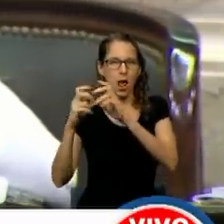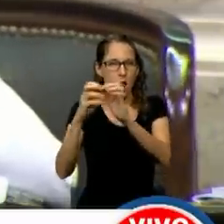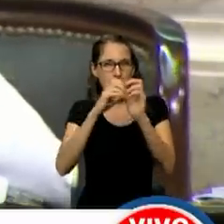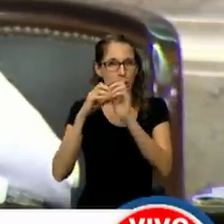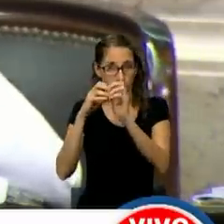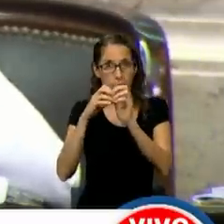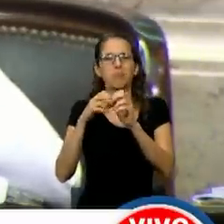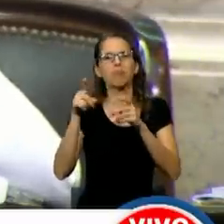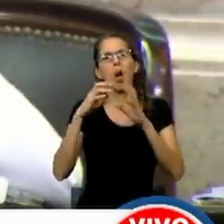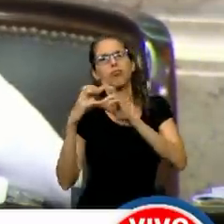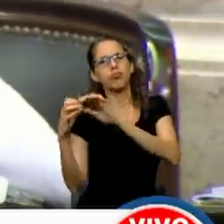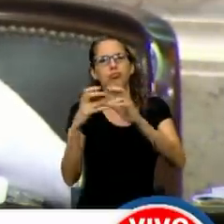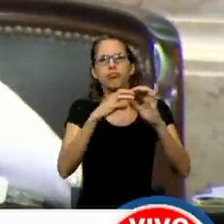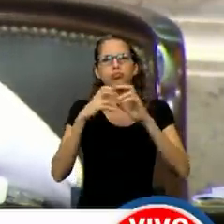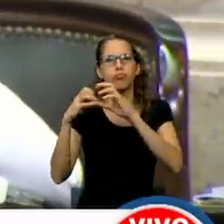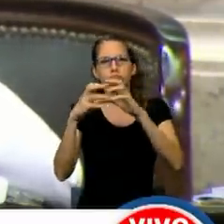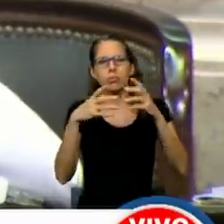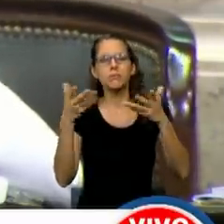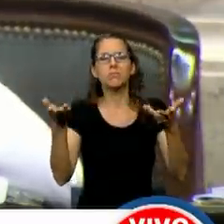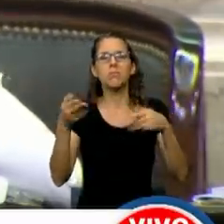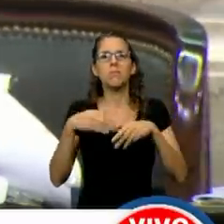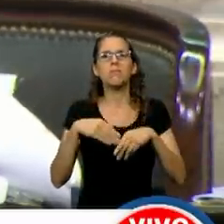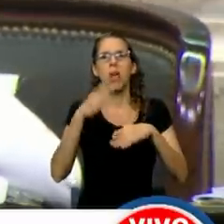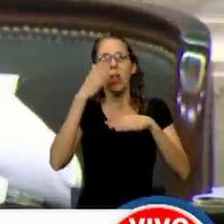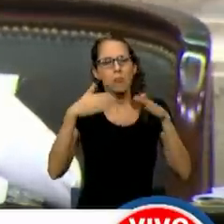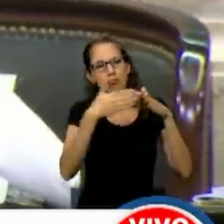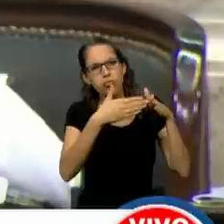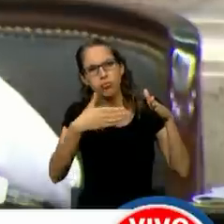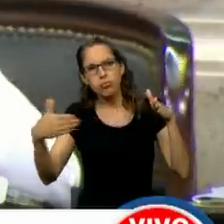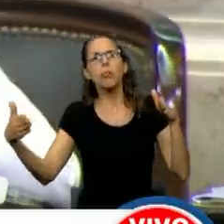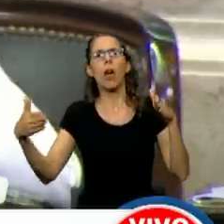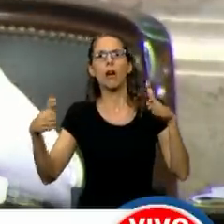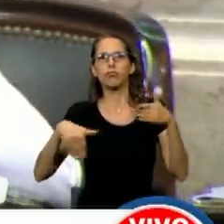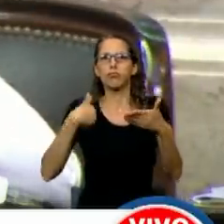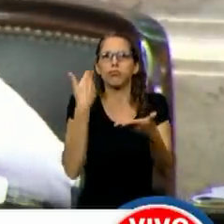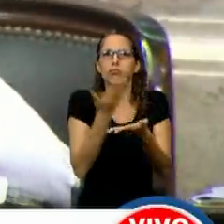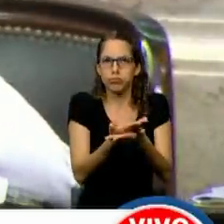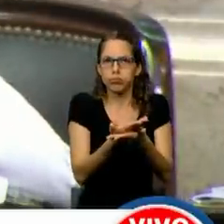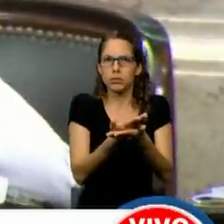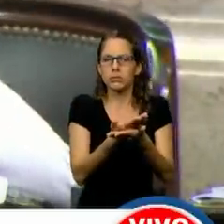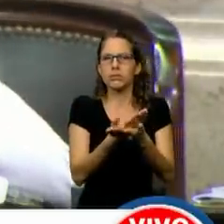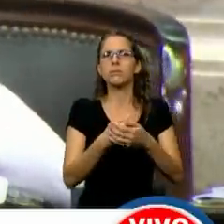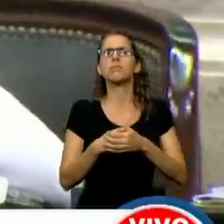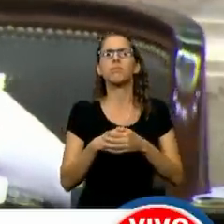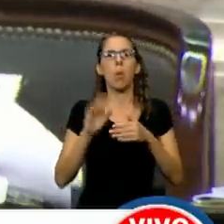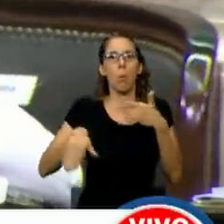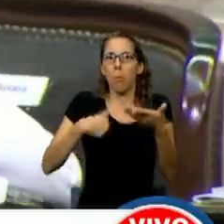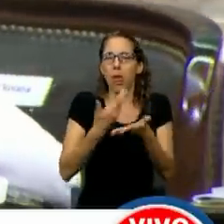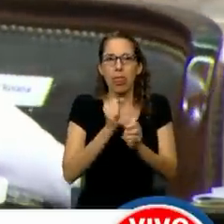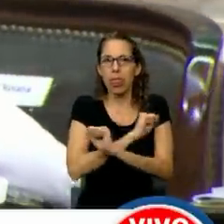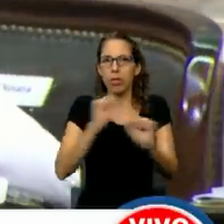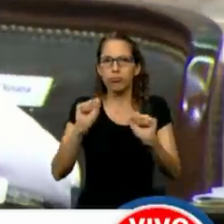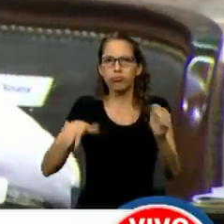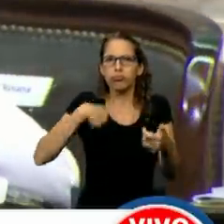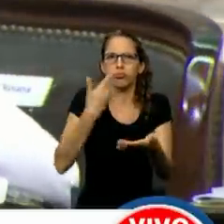y en medio de la sesión introducen sobre tablas un proyecto